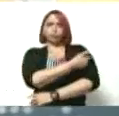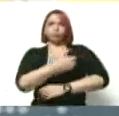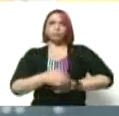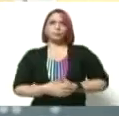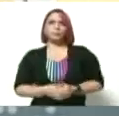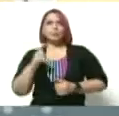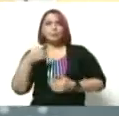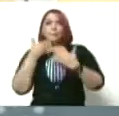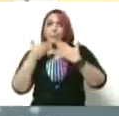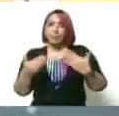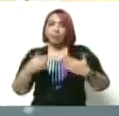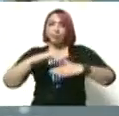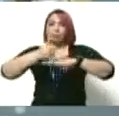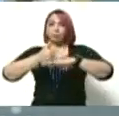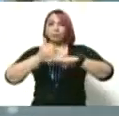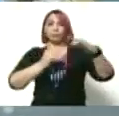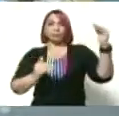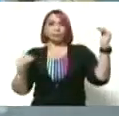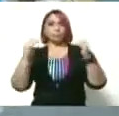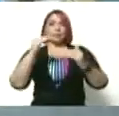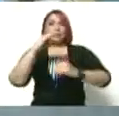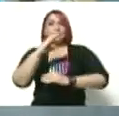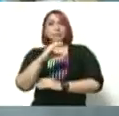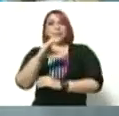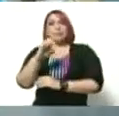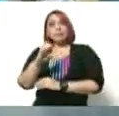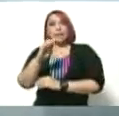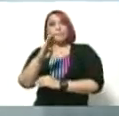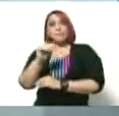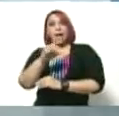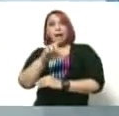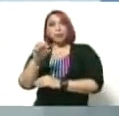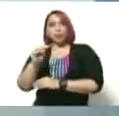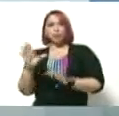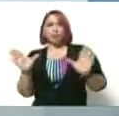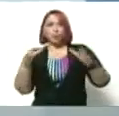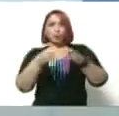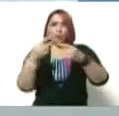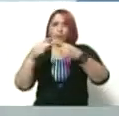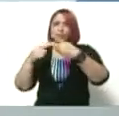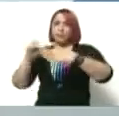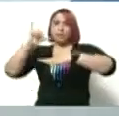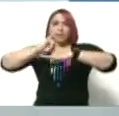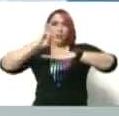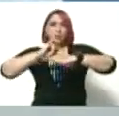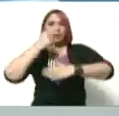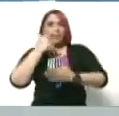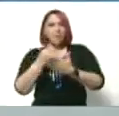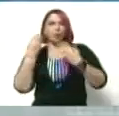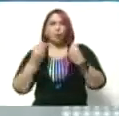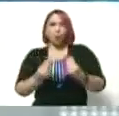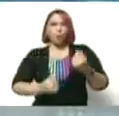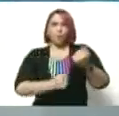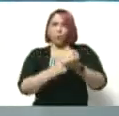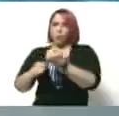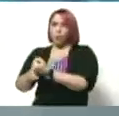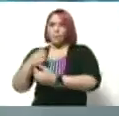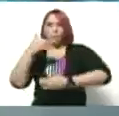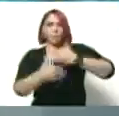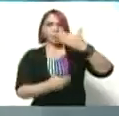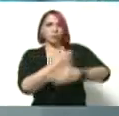del almirante en jefe que se reúna con las distintas iglesias para ver cómo ellas aportan en este proceso de